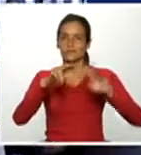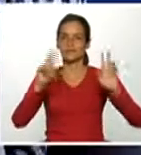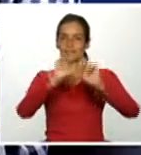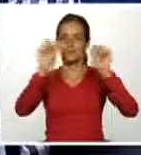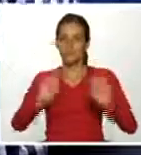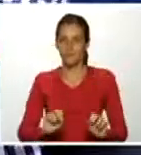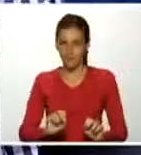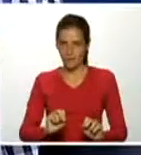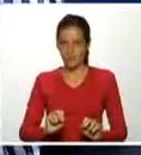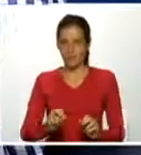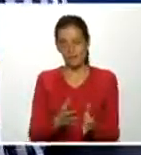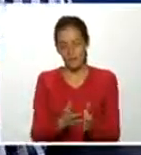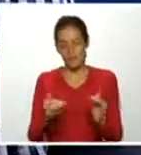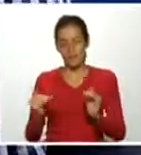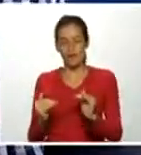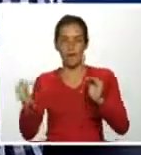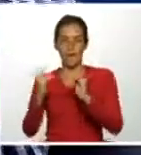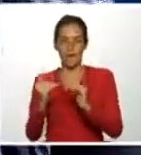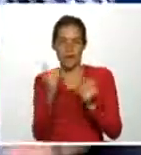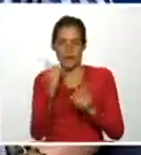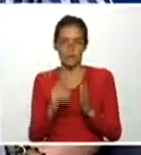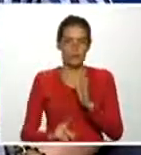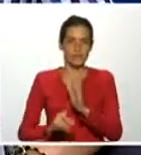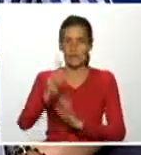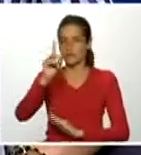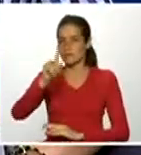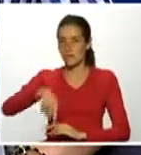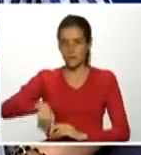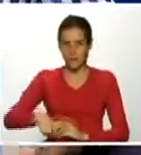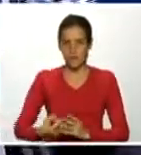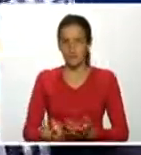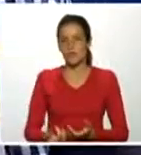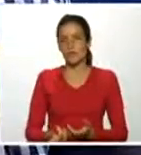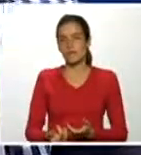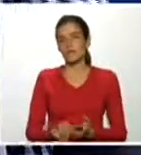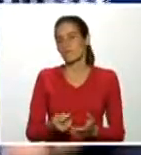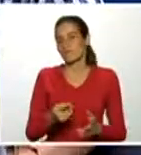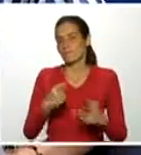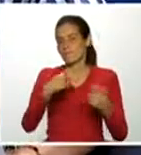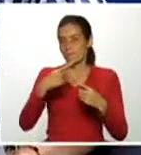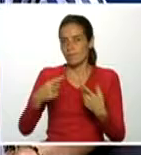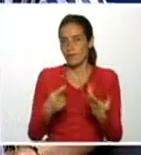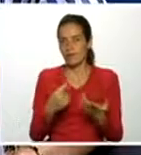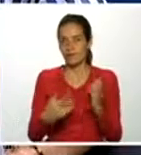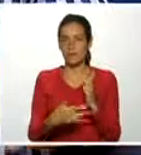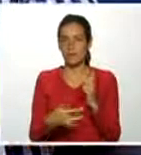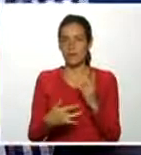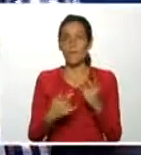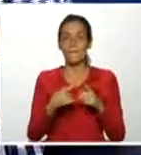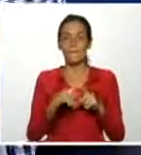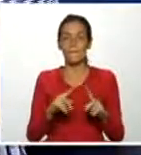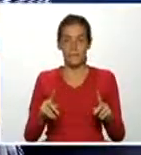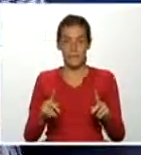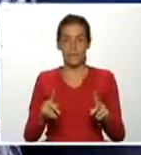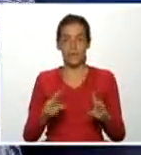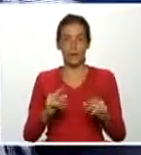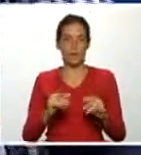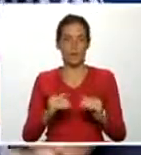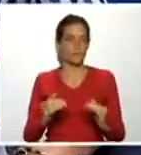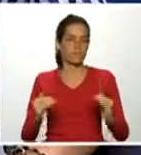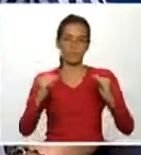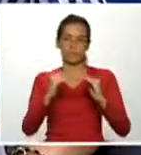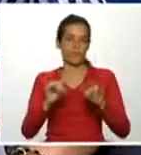ecosistema y en paralelo también vamos a ir desarrollando las aplicaciones necesarias, pero, como decía,